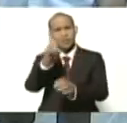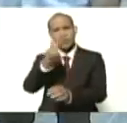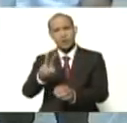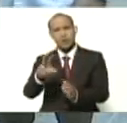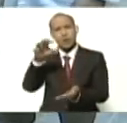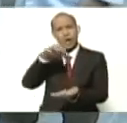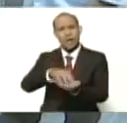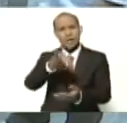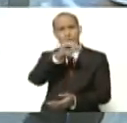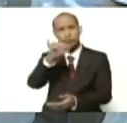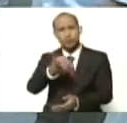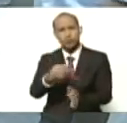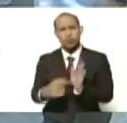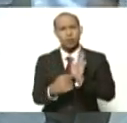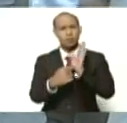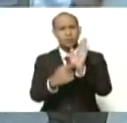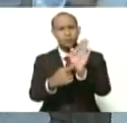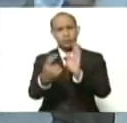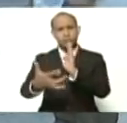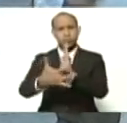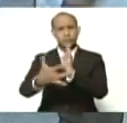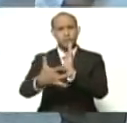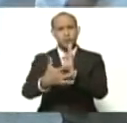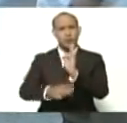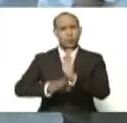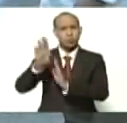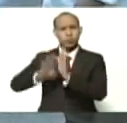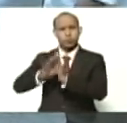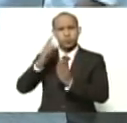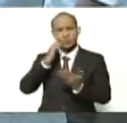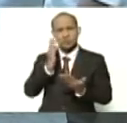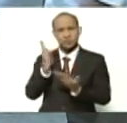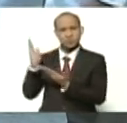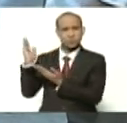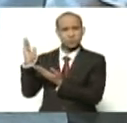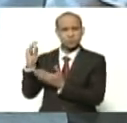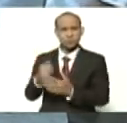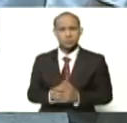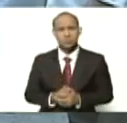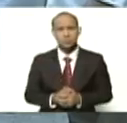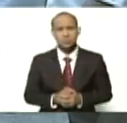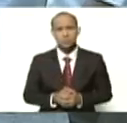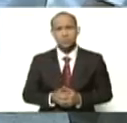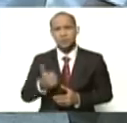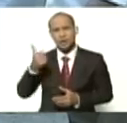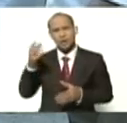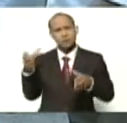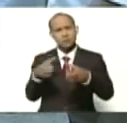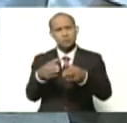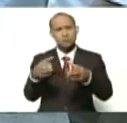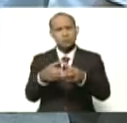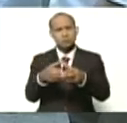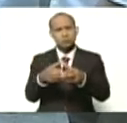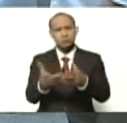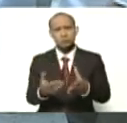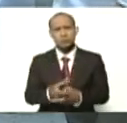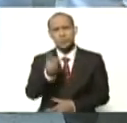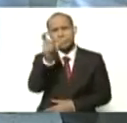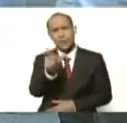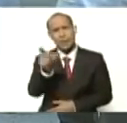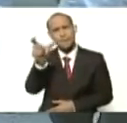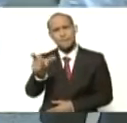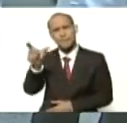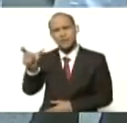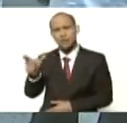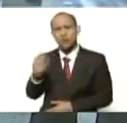equipos de muy alta tecnología como el magneto y estos equipos láser que hacíamos la referencia de que los pacientes que